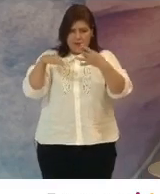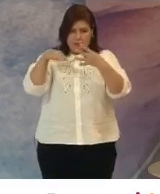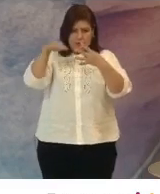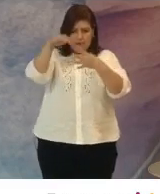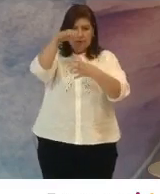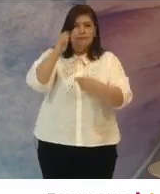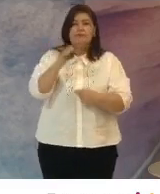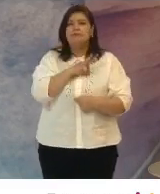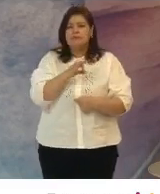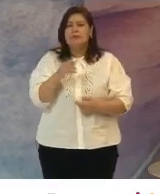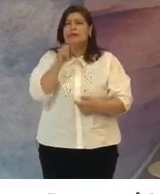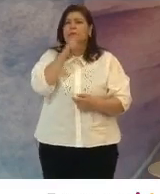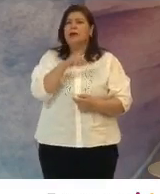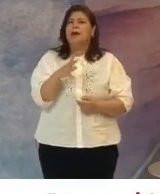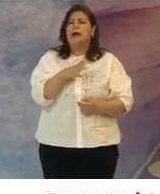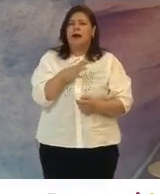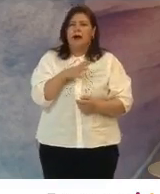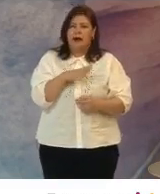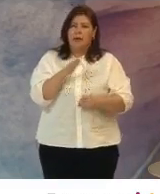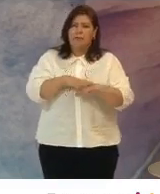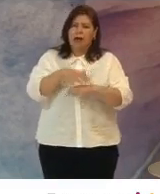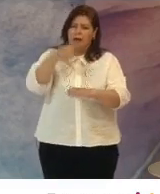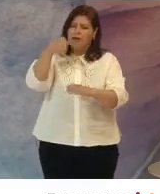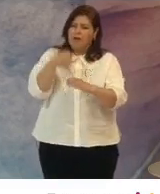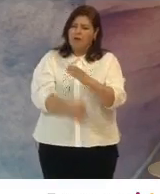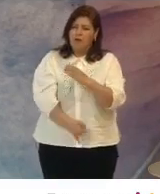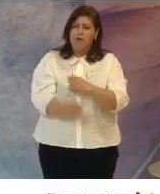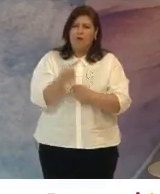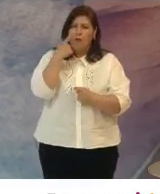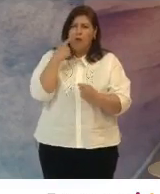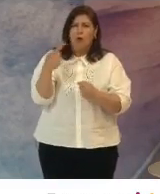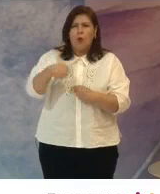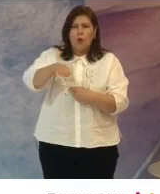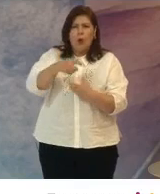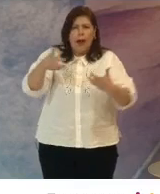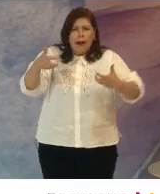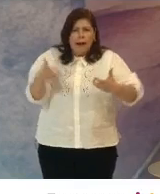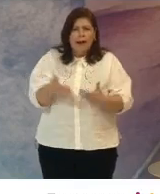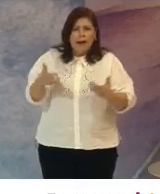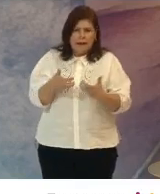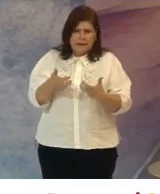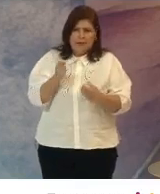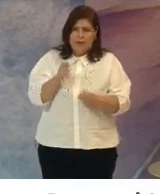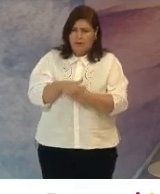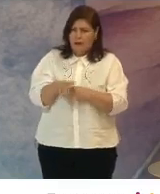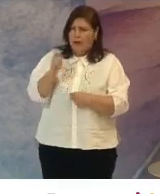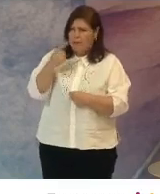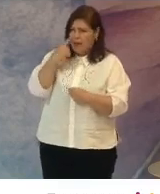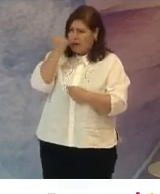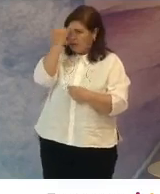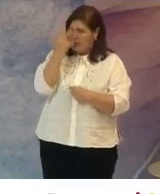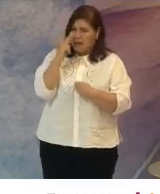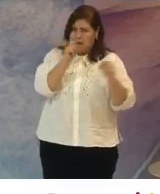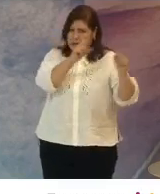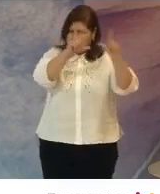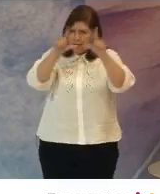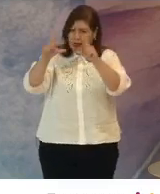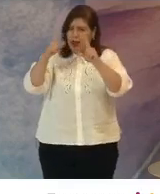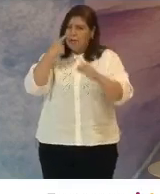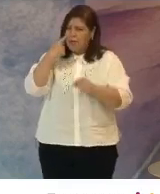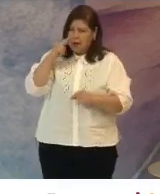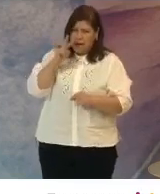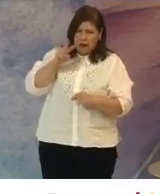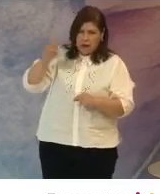También las fuentes más profundas desde las que estamos operando. Y si ven esta imagen aquí, de alguna manera